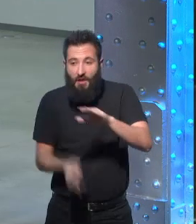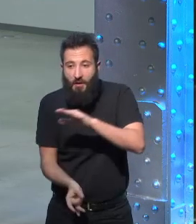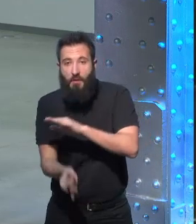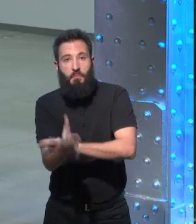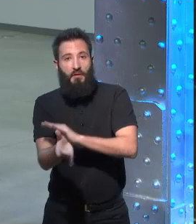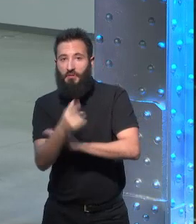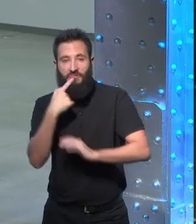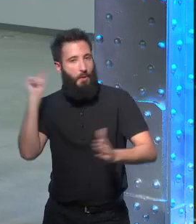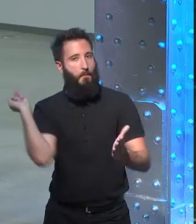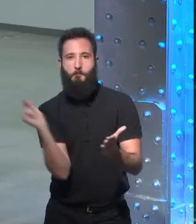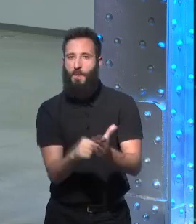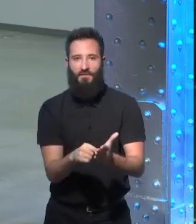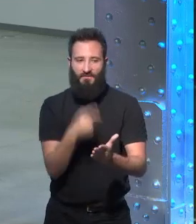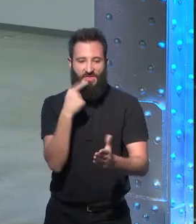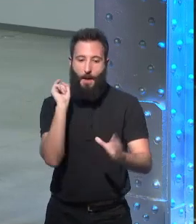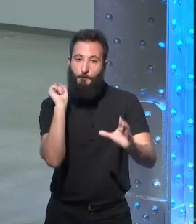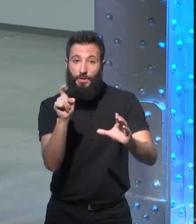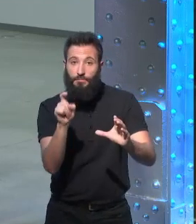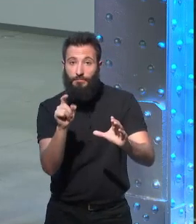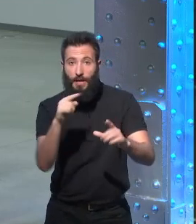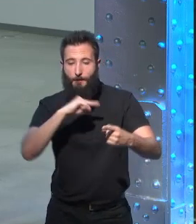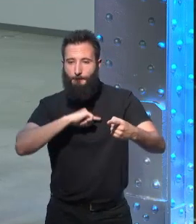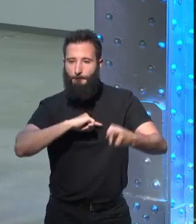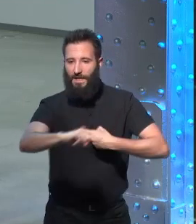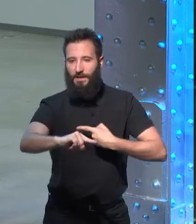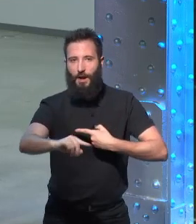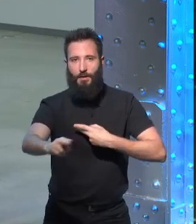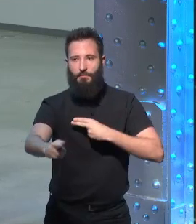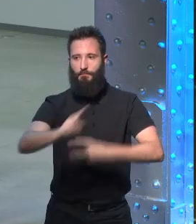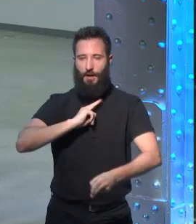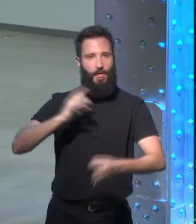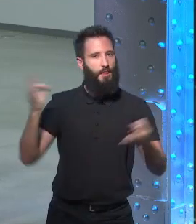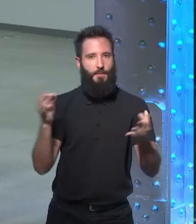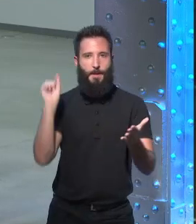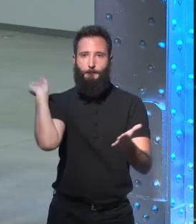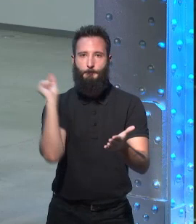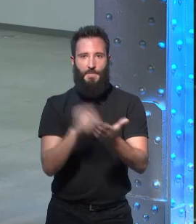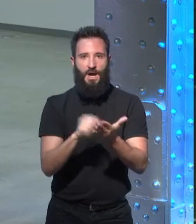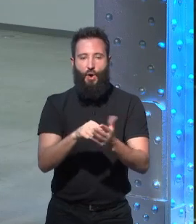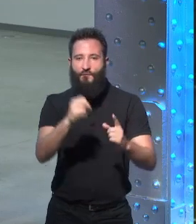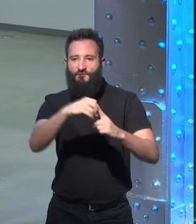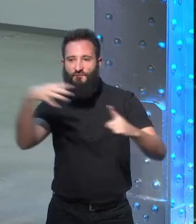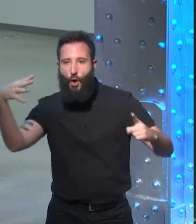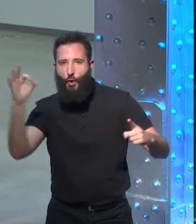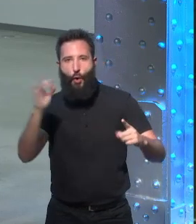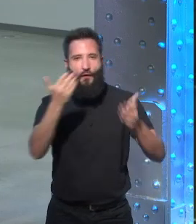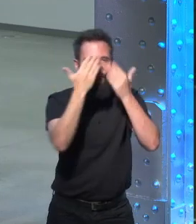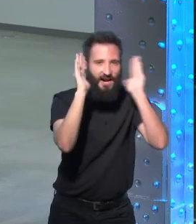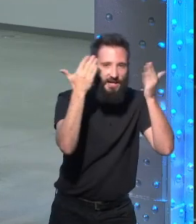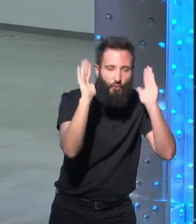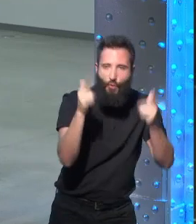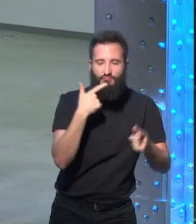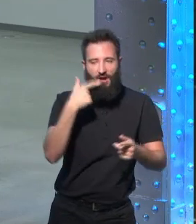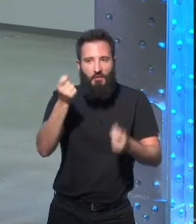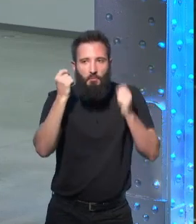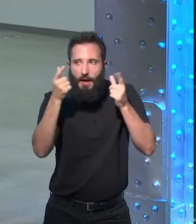ellos de forma inmediata, ¿no? Aprietan el botón y el mensaje tiene que estar rápidamente en ese foro, en Facebook, sin darse